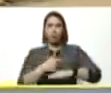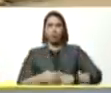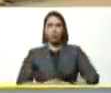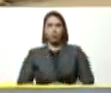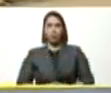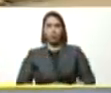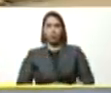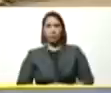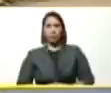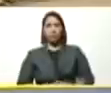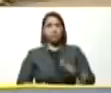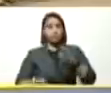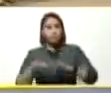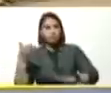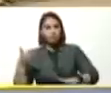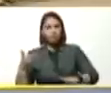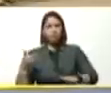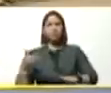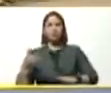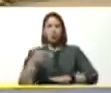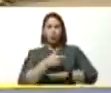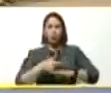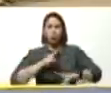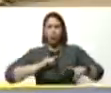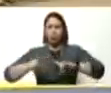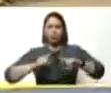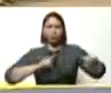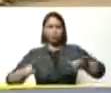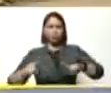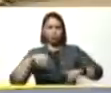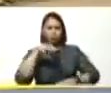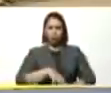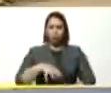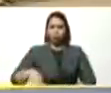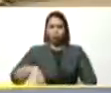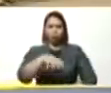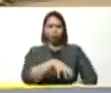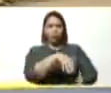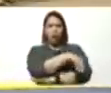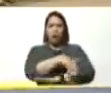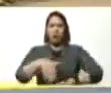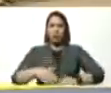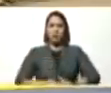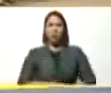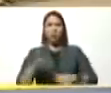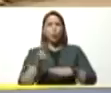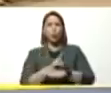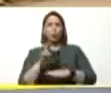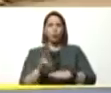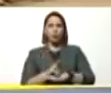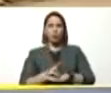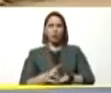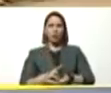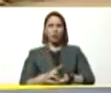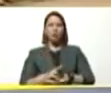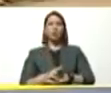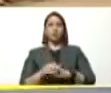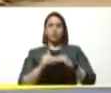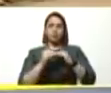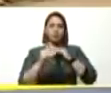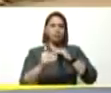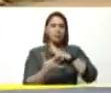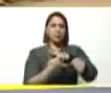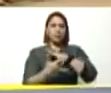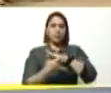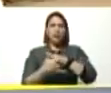ir a gobernar desde las regiones, desde la calle, para utilizar las plataformas tecnológicas, para